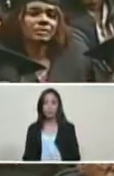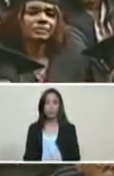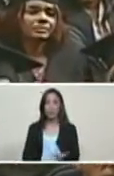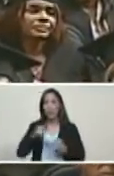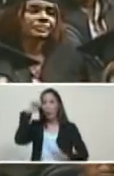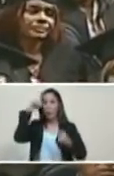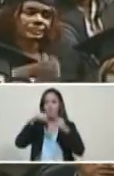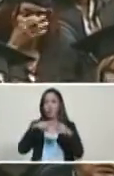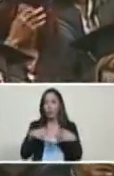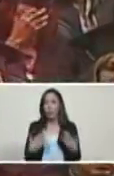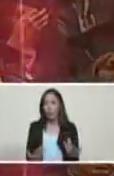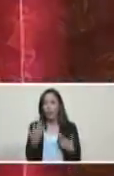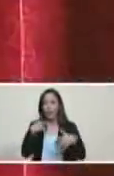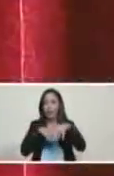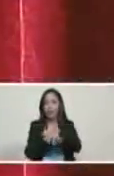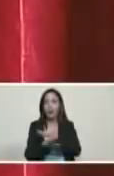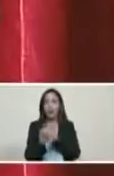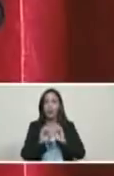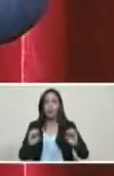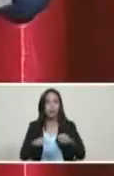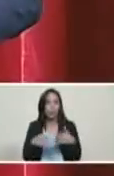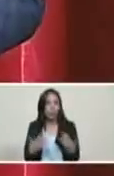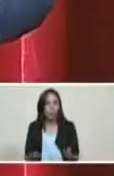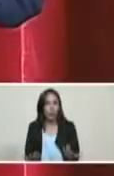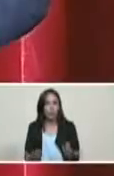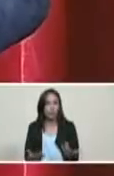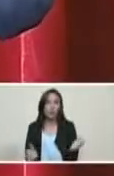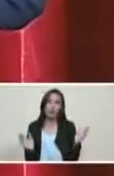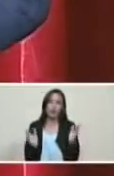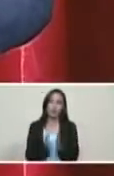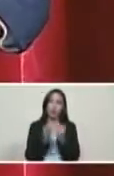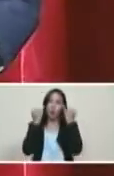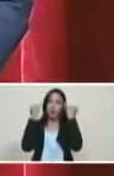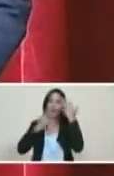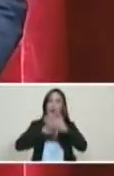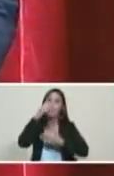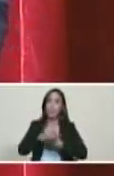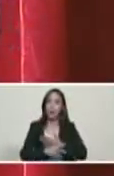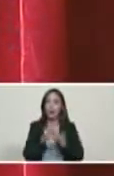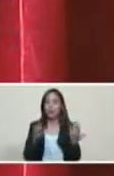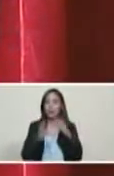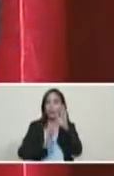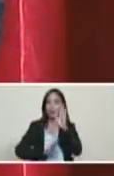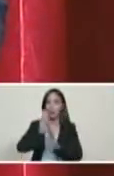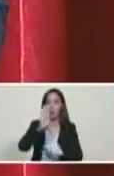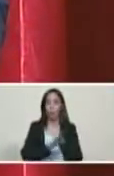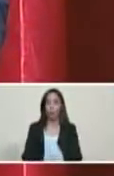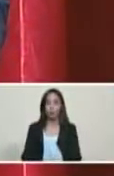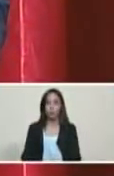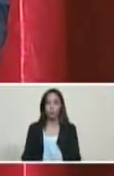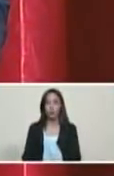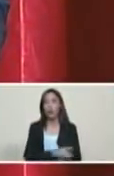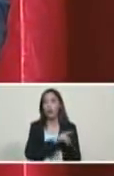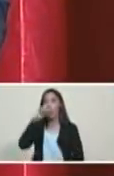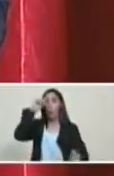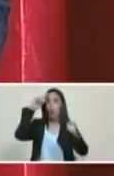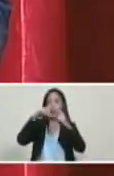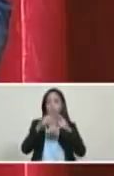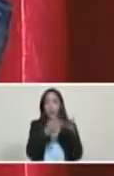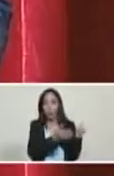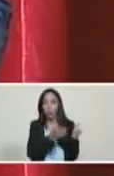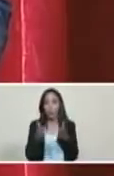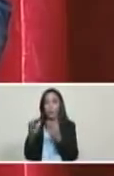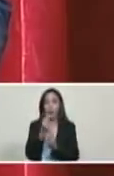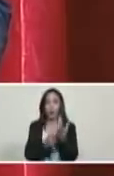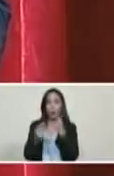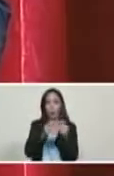es el plan que debe integrar la educación? El Plan Nacional de Desarrollo, los grandes objetivos del desarrollo